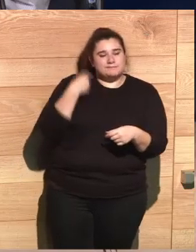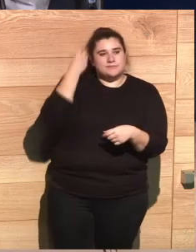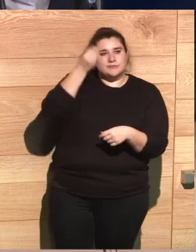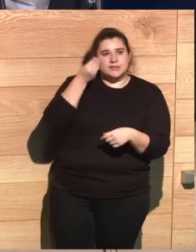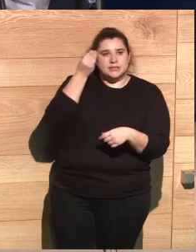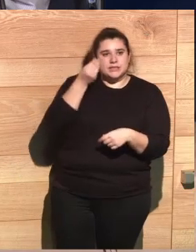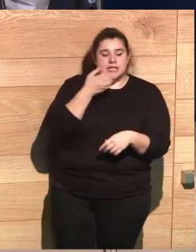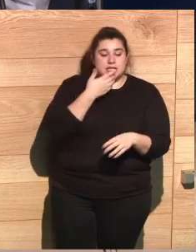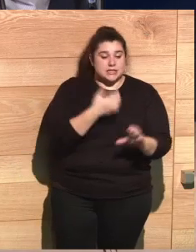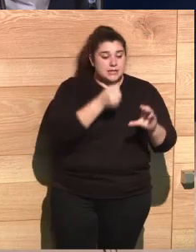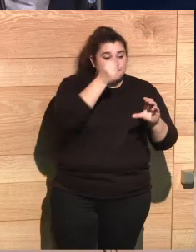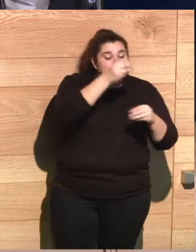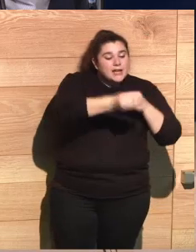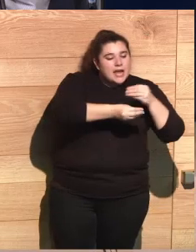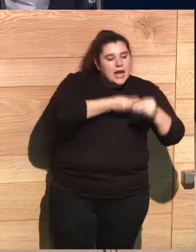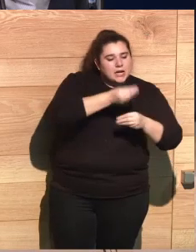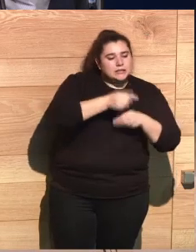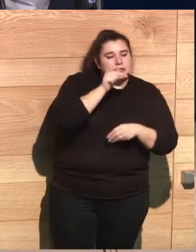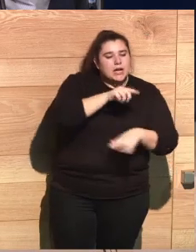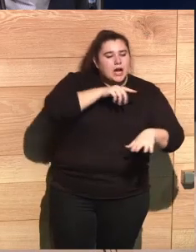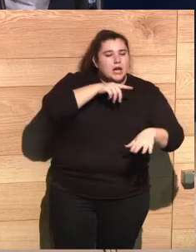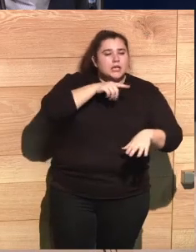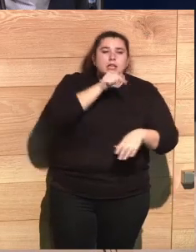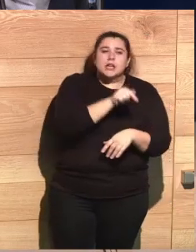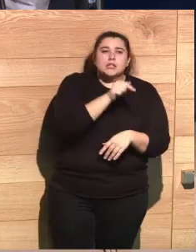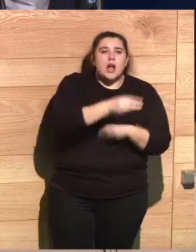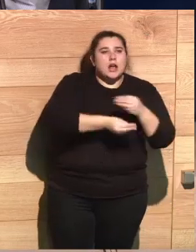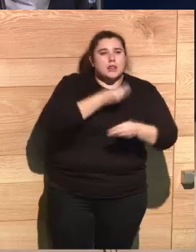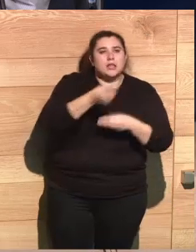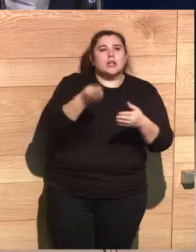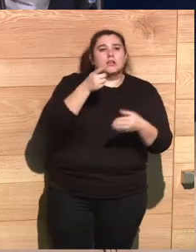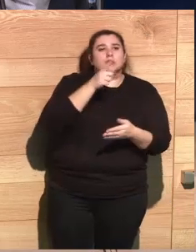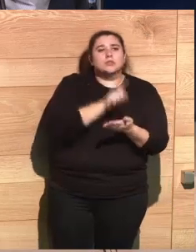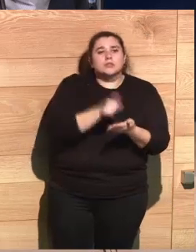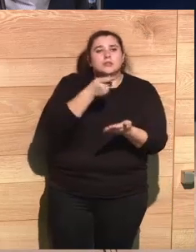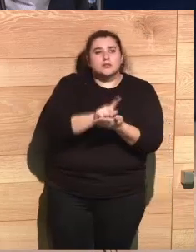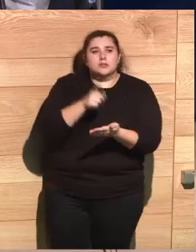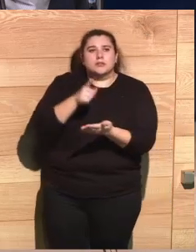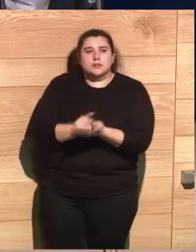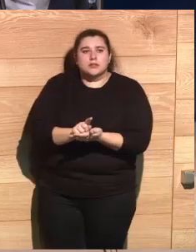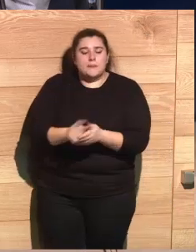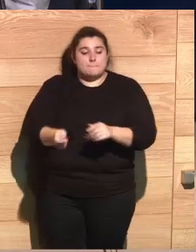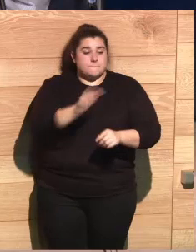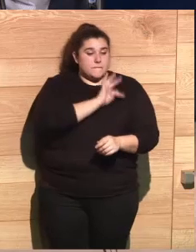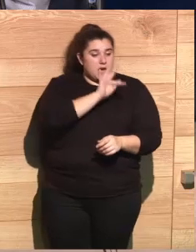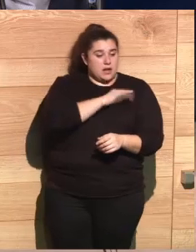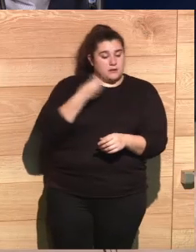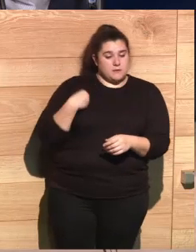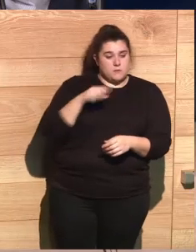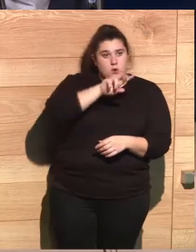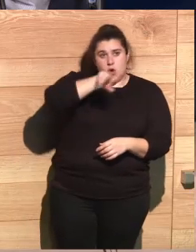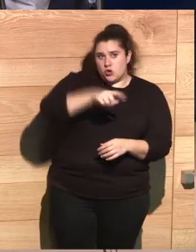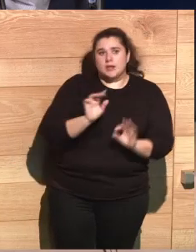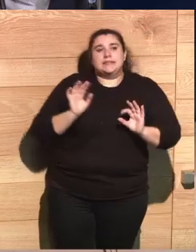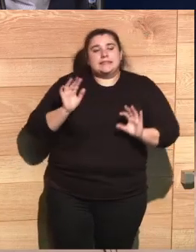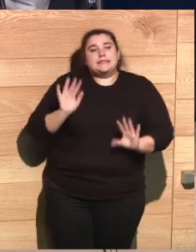que si repites mucho una acción, no solamente recibirás el mismo premio todo el rato, cosa que no es cierto, sino que te hacen sentir que